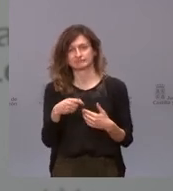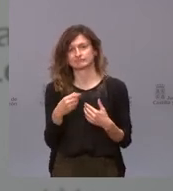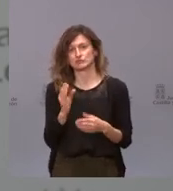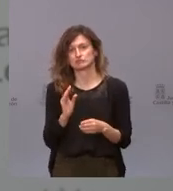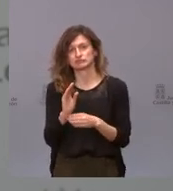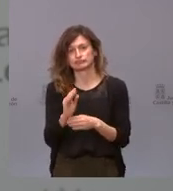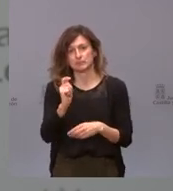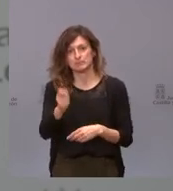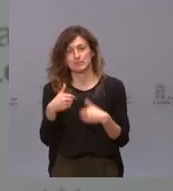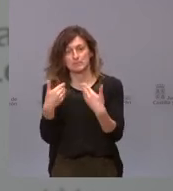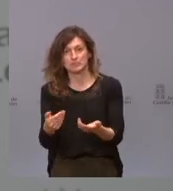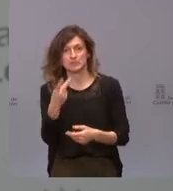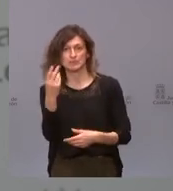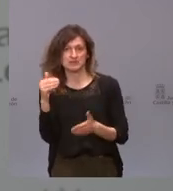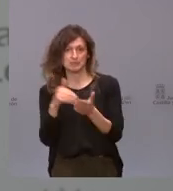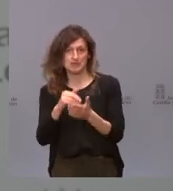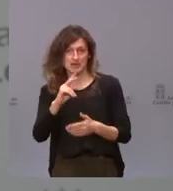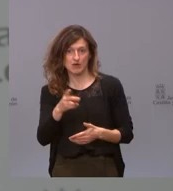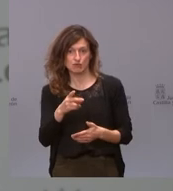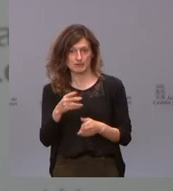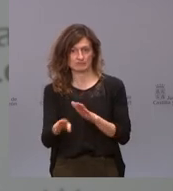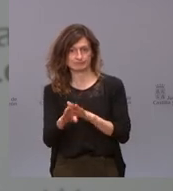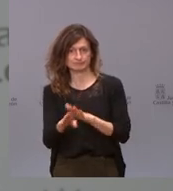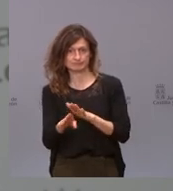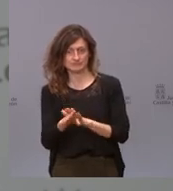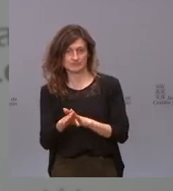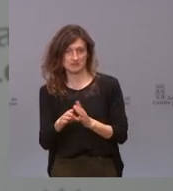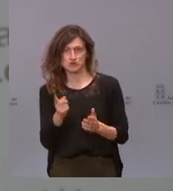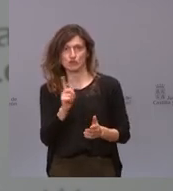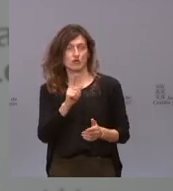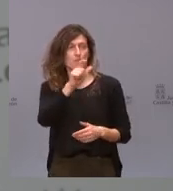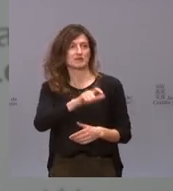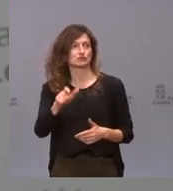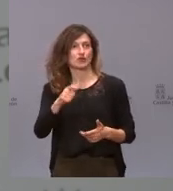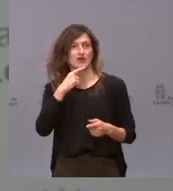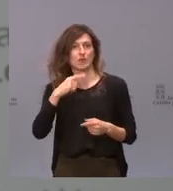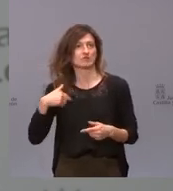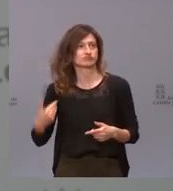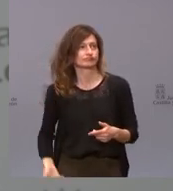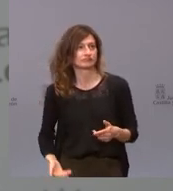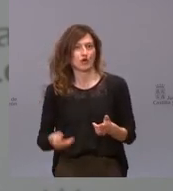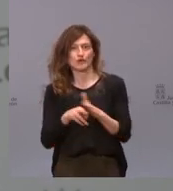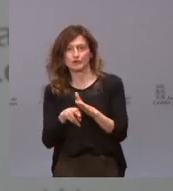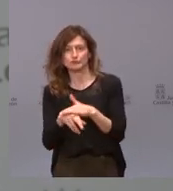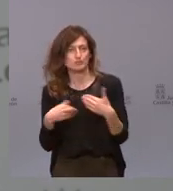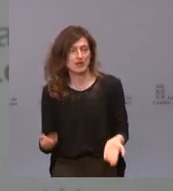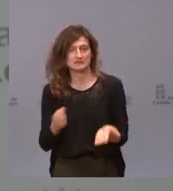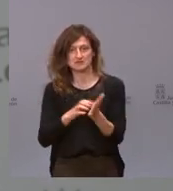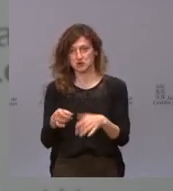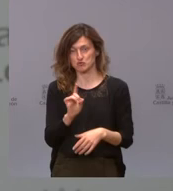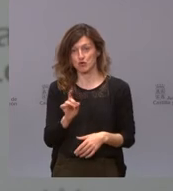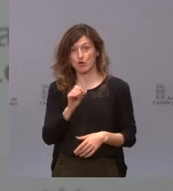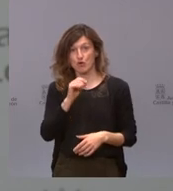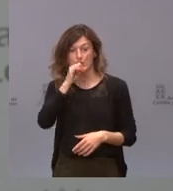treinta mil euros sencillamente para que esa actividad no cierre no creo que esto estemos hablando de la gente con más recursos en castilla y león' unos abuelos donan a su